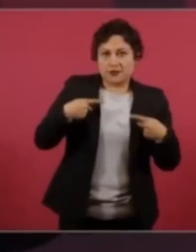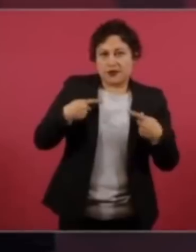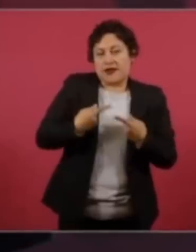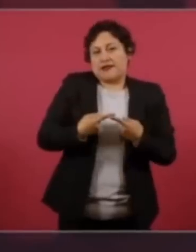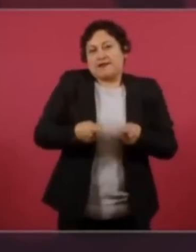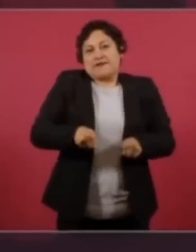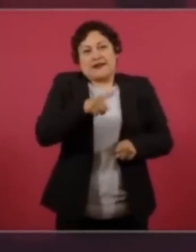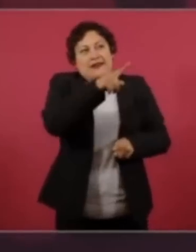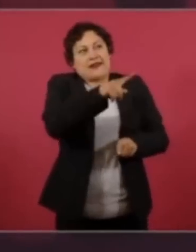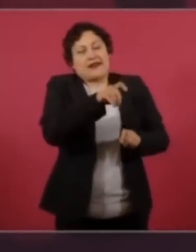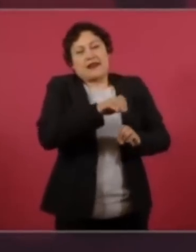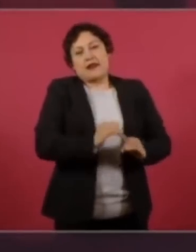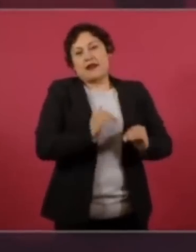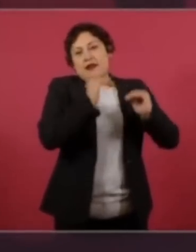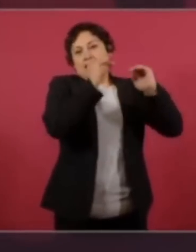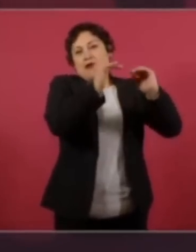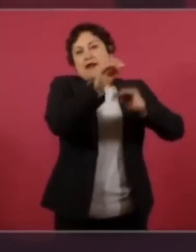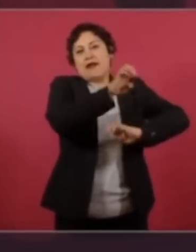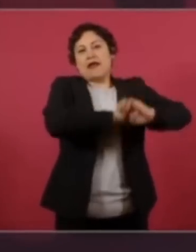Cuando